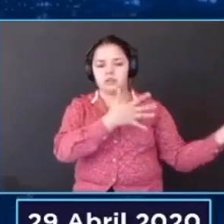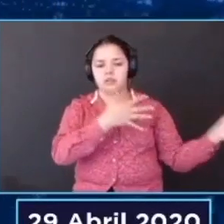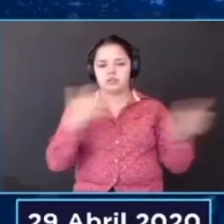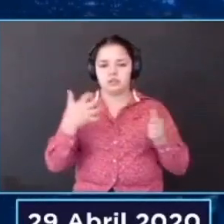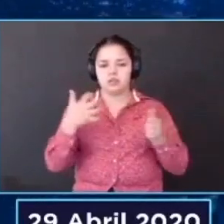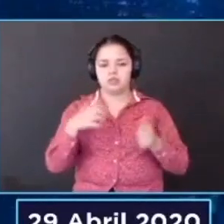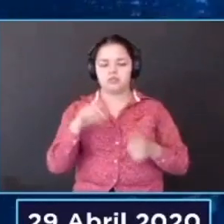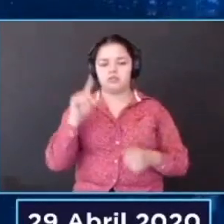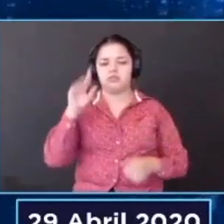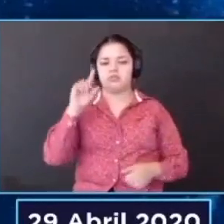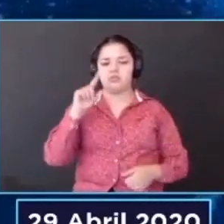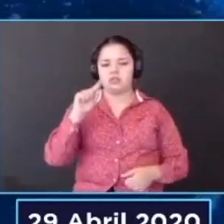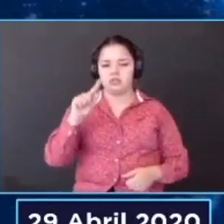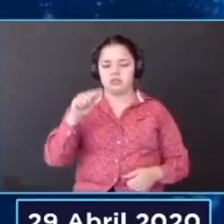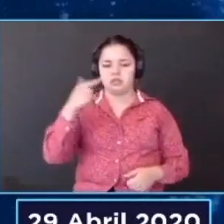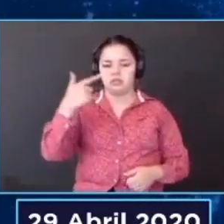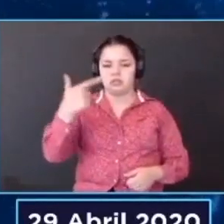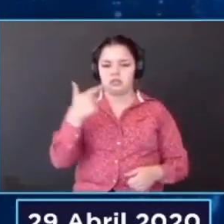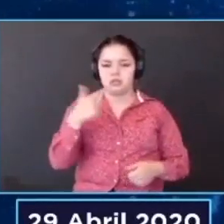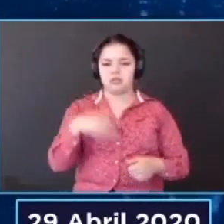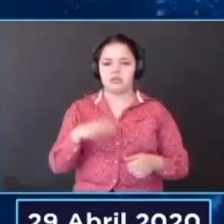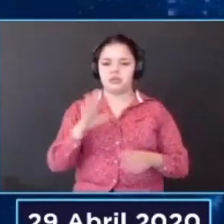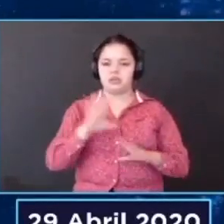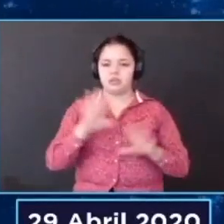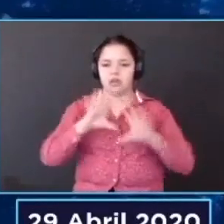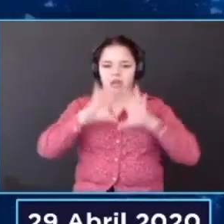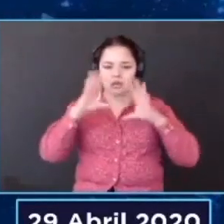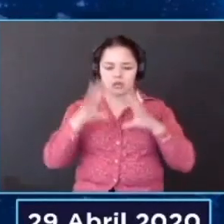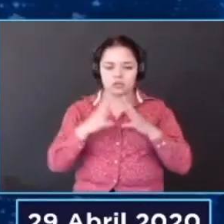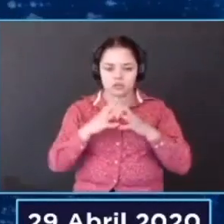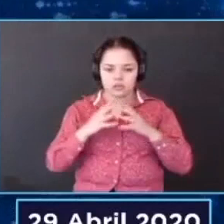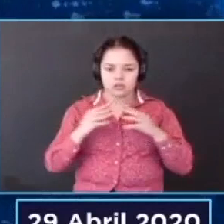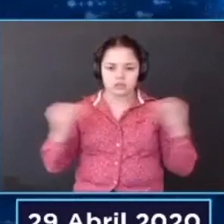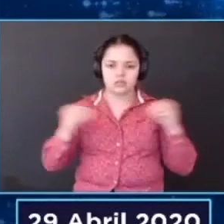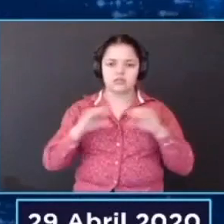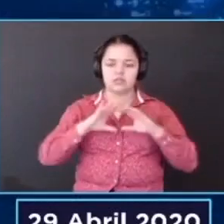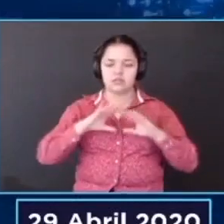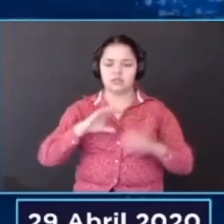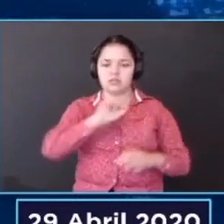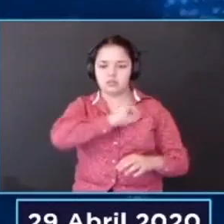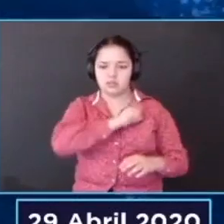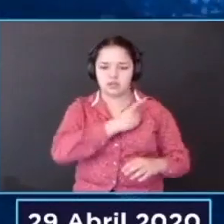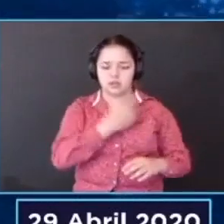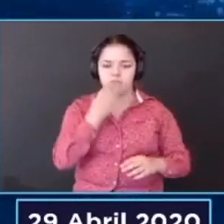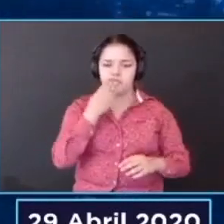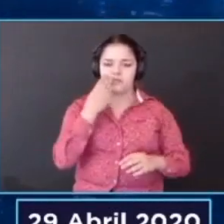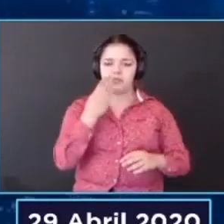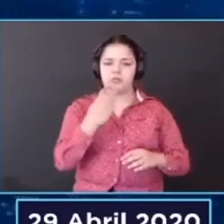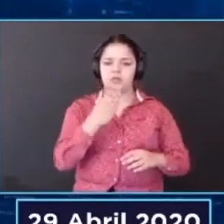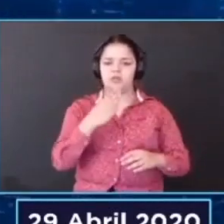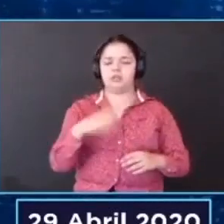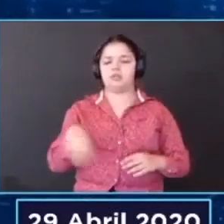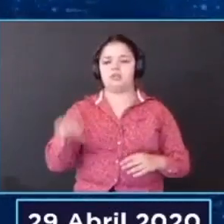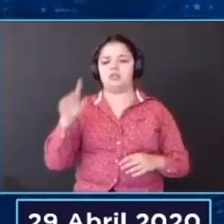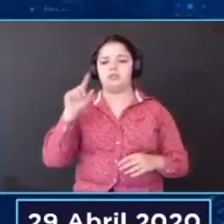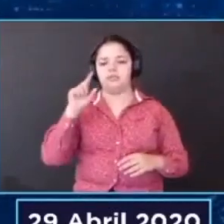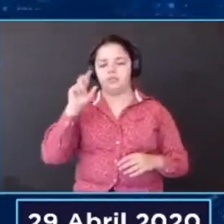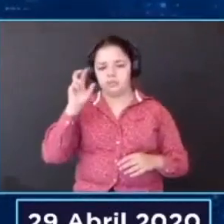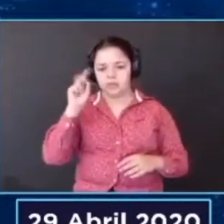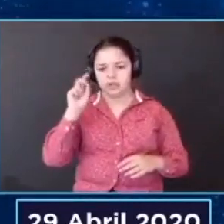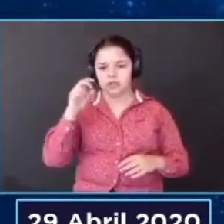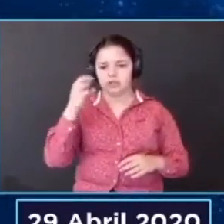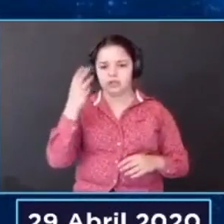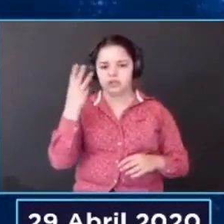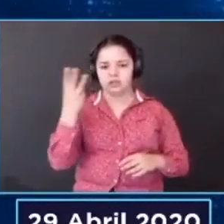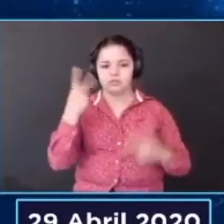tienen la enfermedad, que pasaron ya el tiempo suficiente para que no tener el virus en su organismo, de tal manera ya